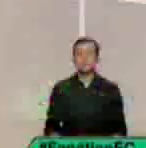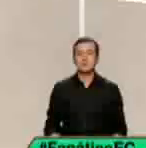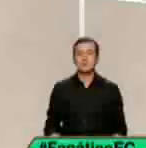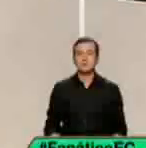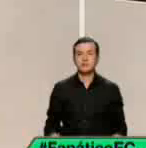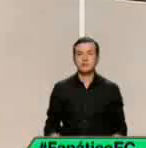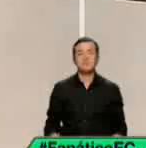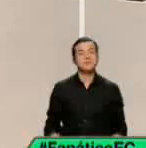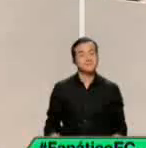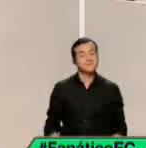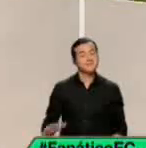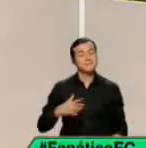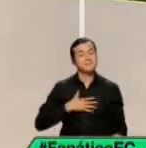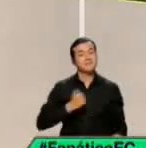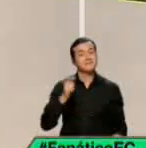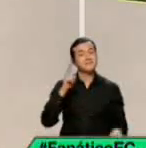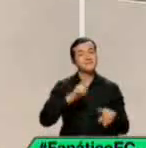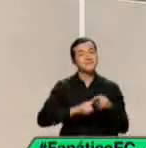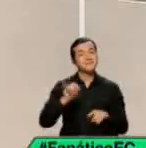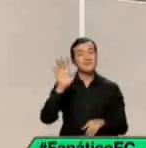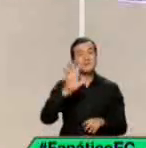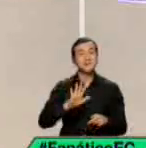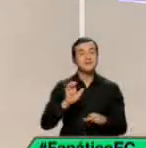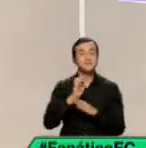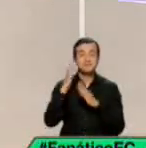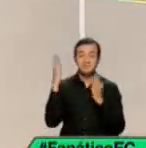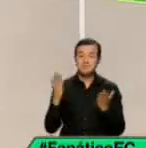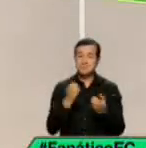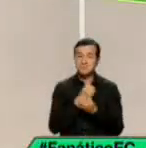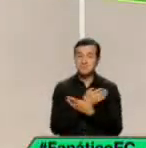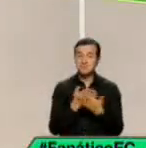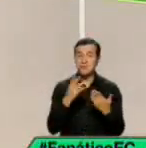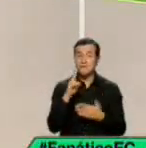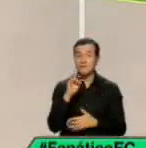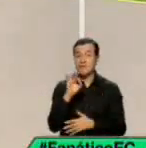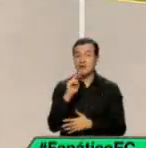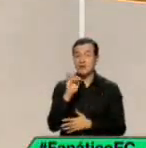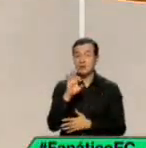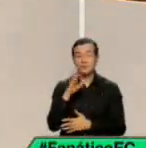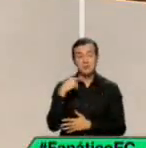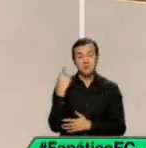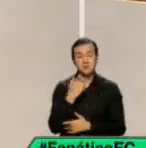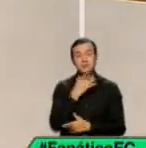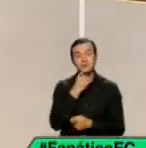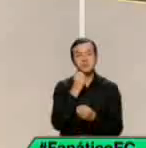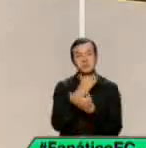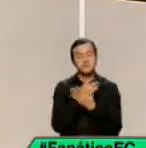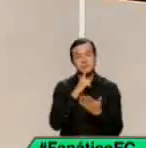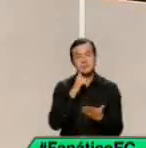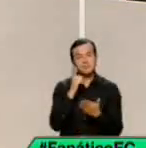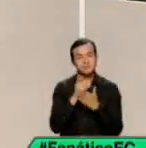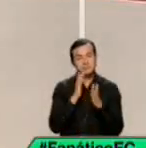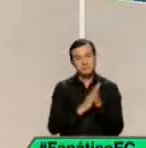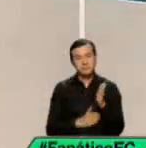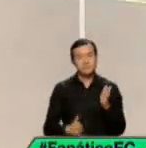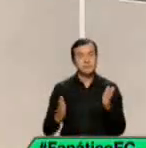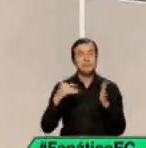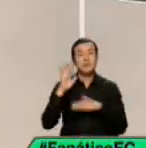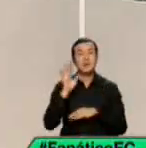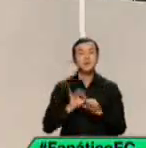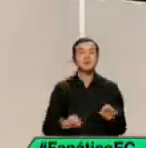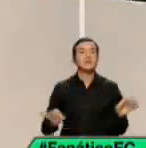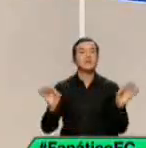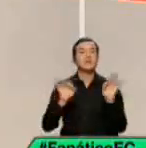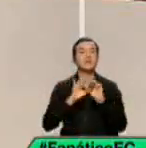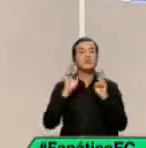Fanático. Hola, ¿qué tal, amigos y amigas de todo el Ecuador? Bienvenidos a Fanático. Para nosotros, como siempre, un placer presentarles a continuación lo más importante